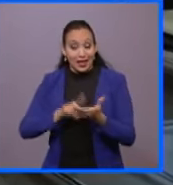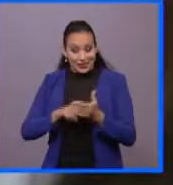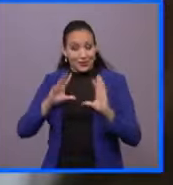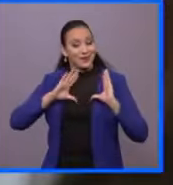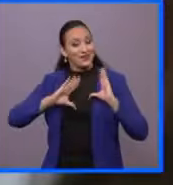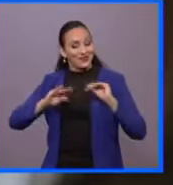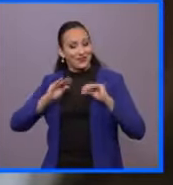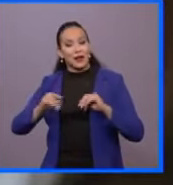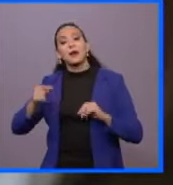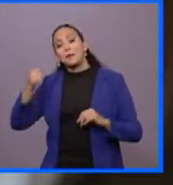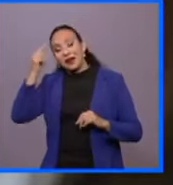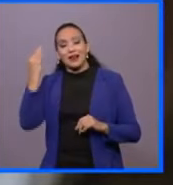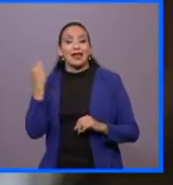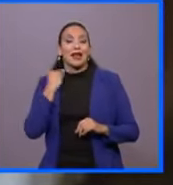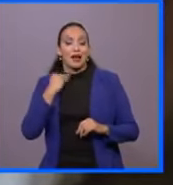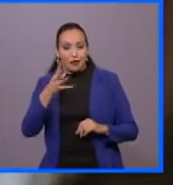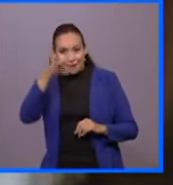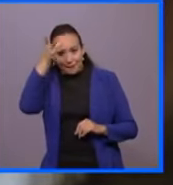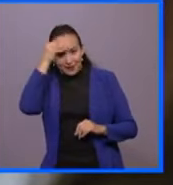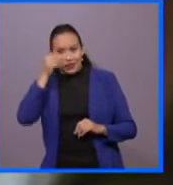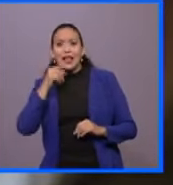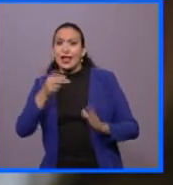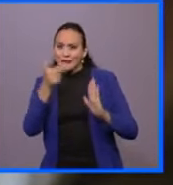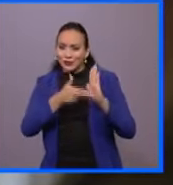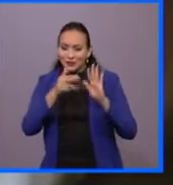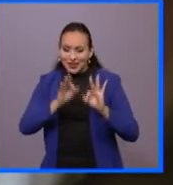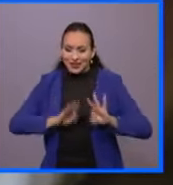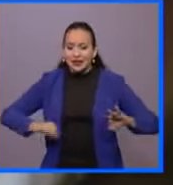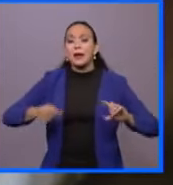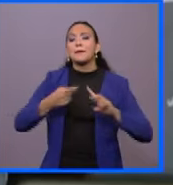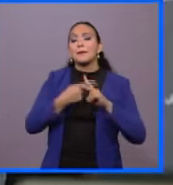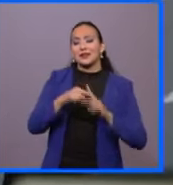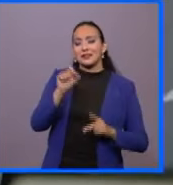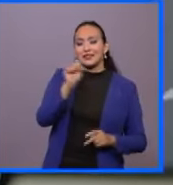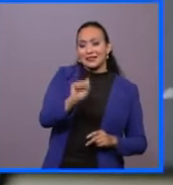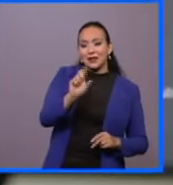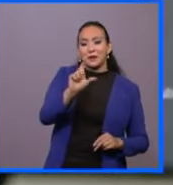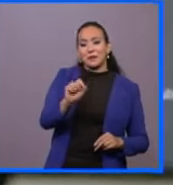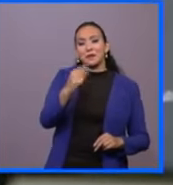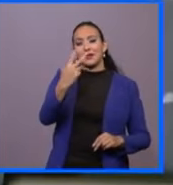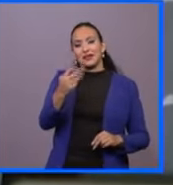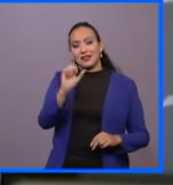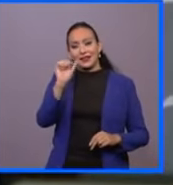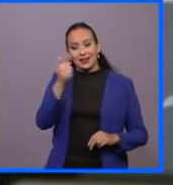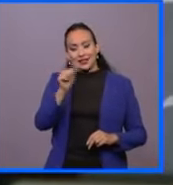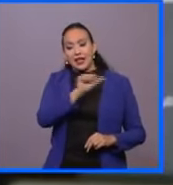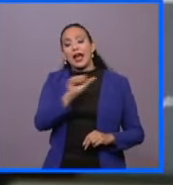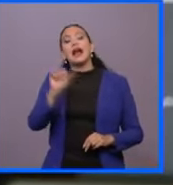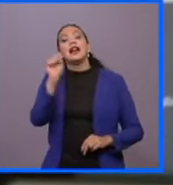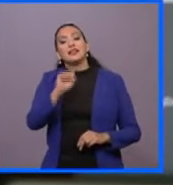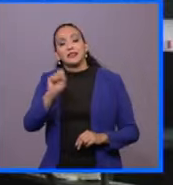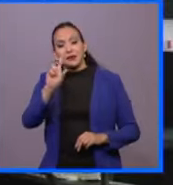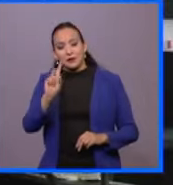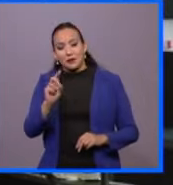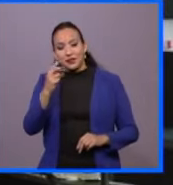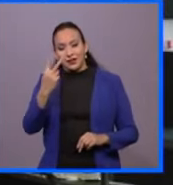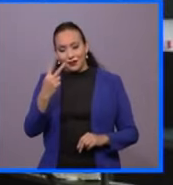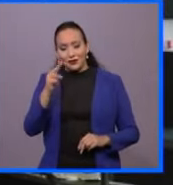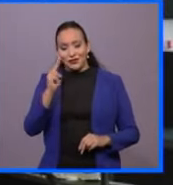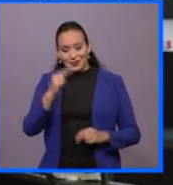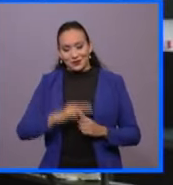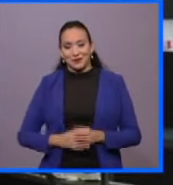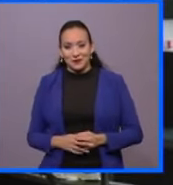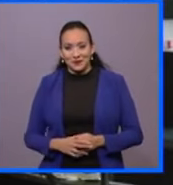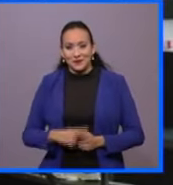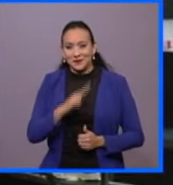Realidades Blandas para los Abogados, que se impartirá a partir del sábado 23 de agosto al sábado 22 de noviembre. Para el canal